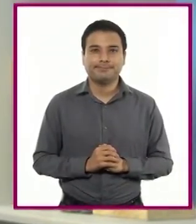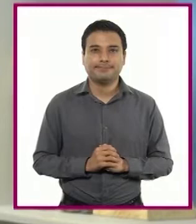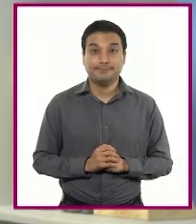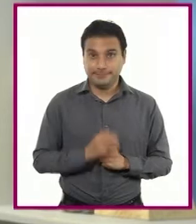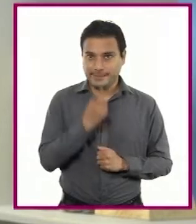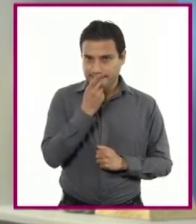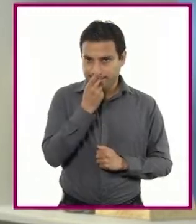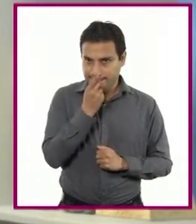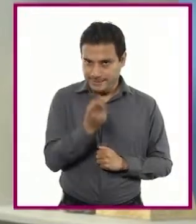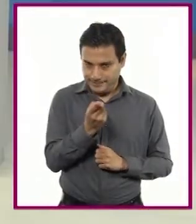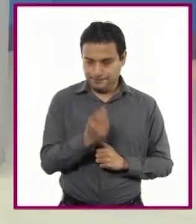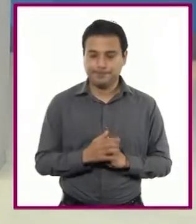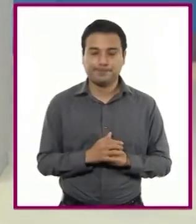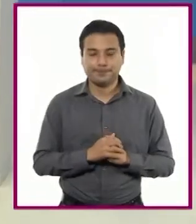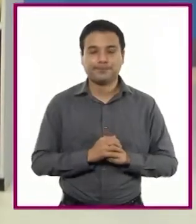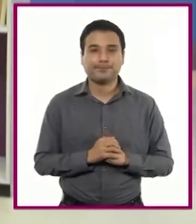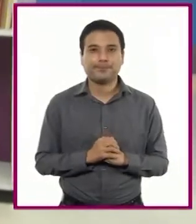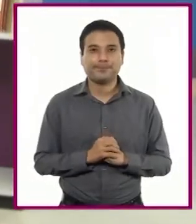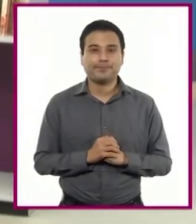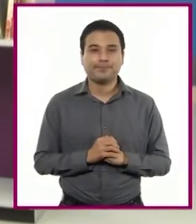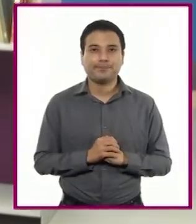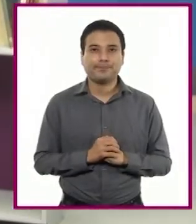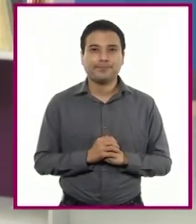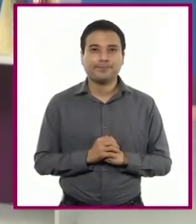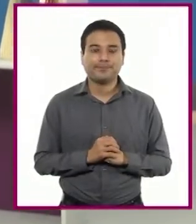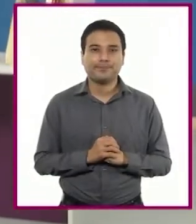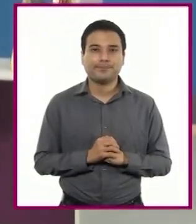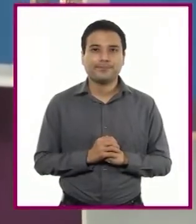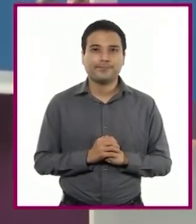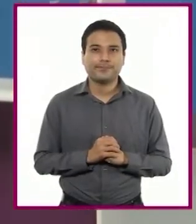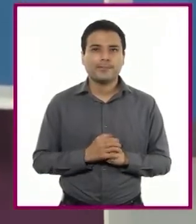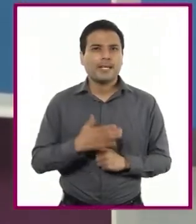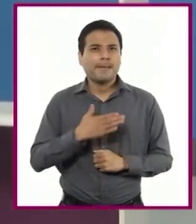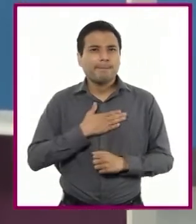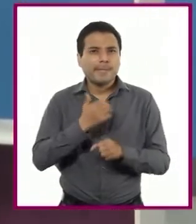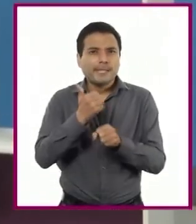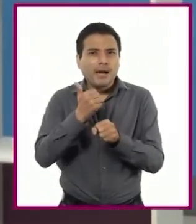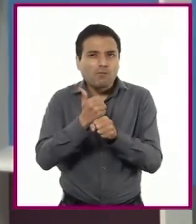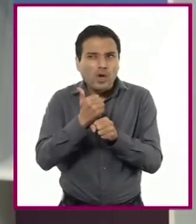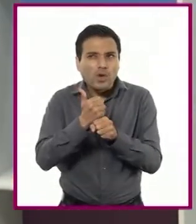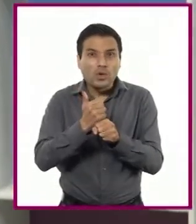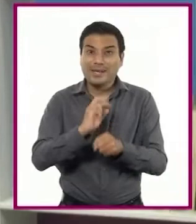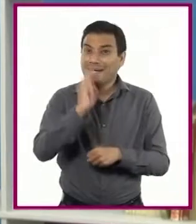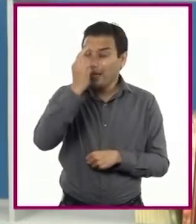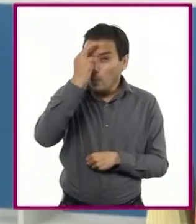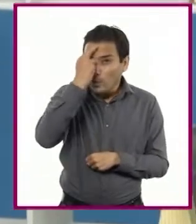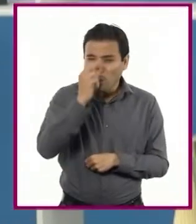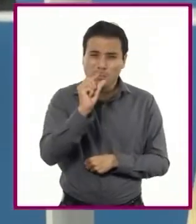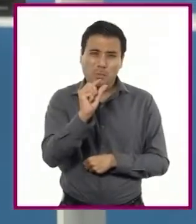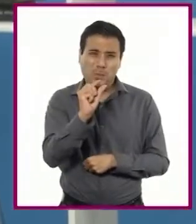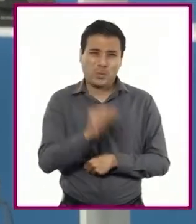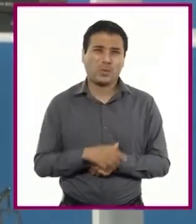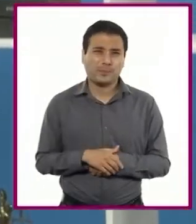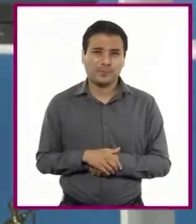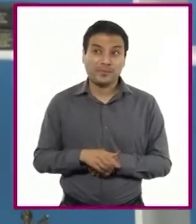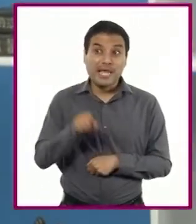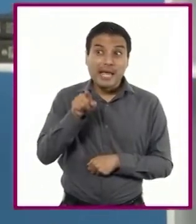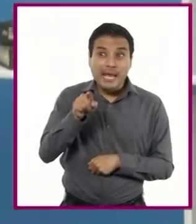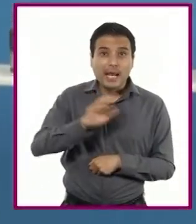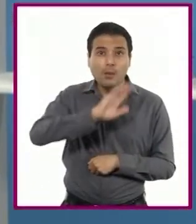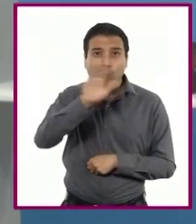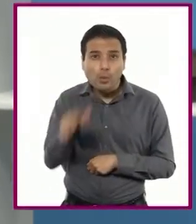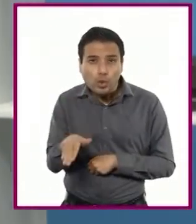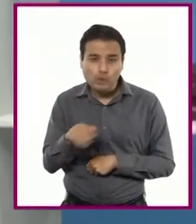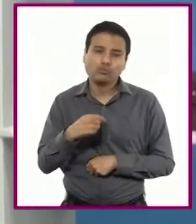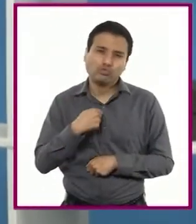Dice así: tengo pocas memorias de mi abuelo Mordejai. Lamentablemente, él murió cuando yo